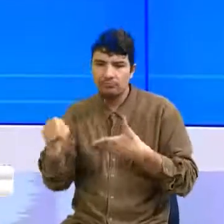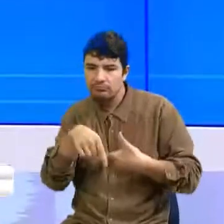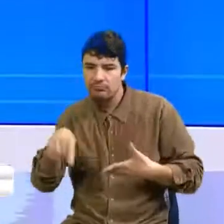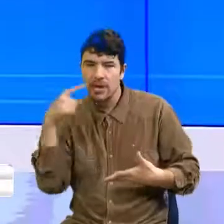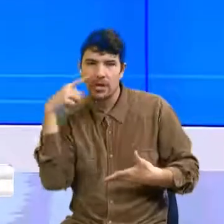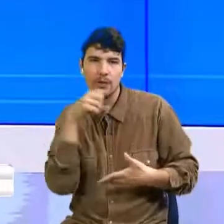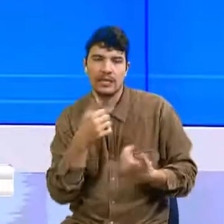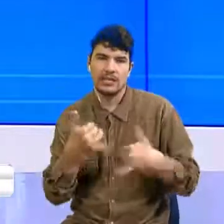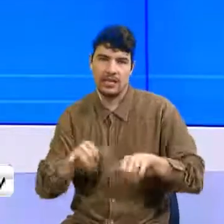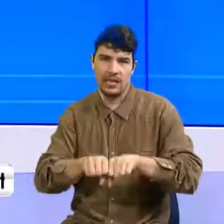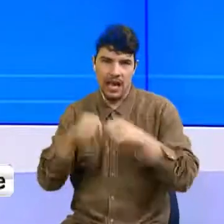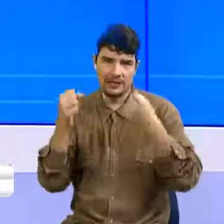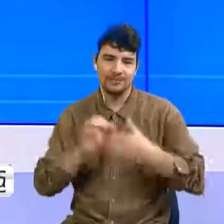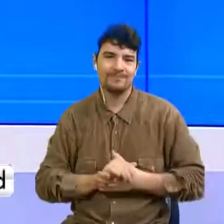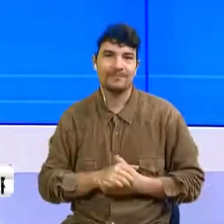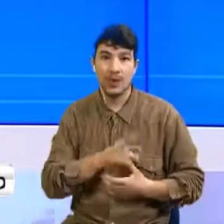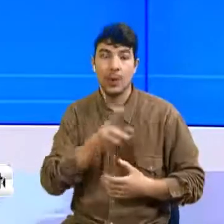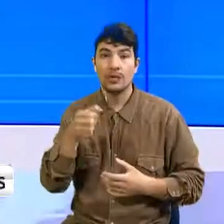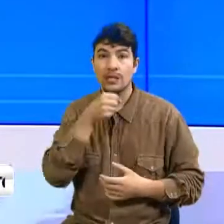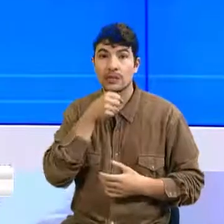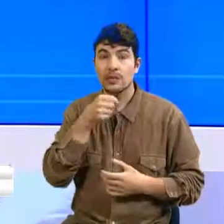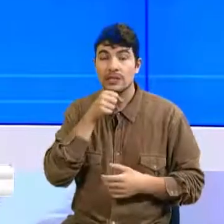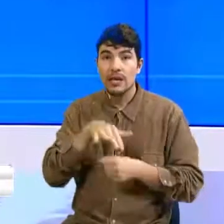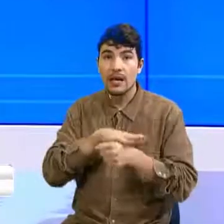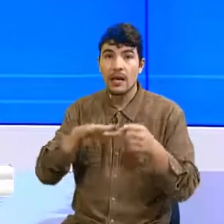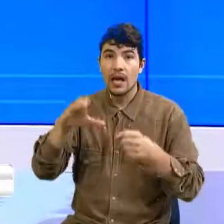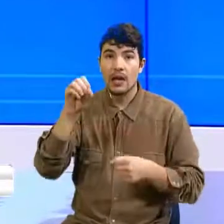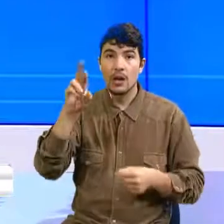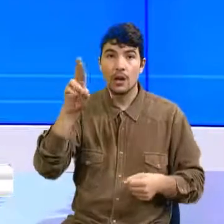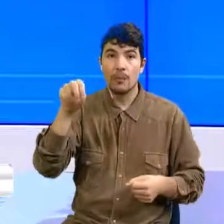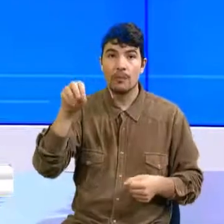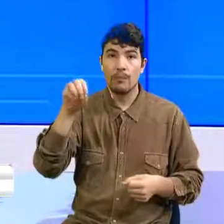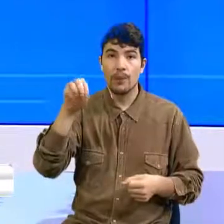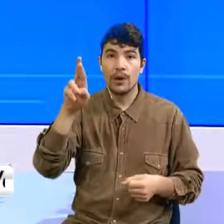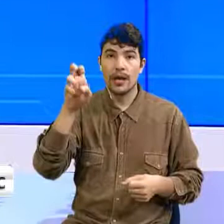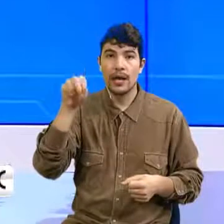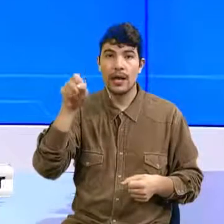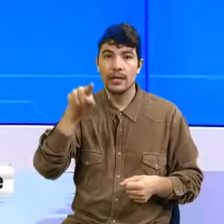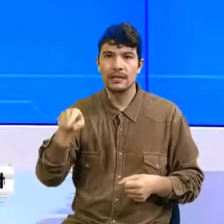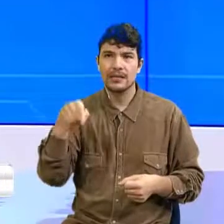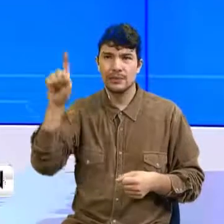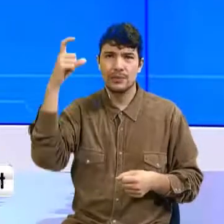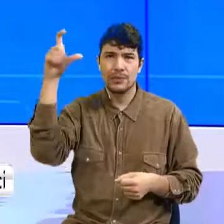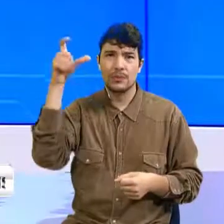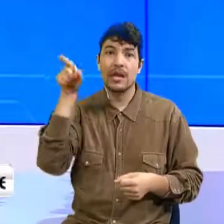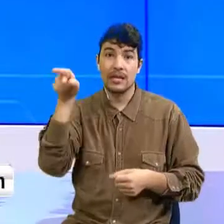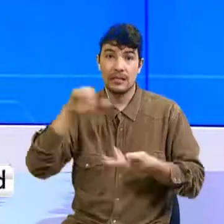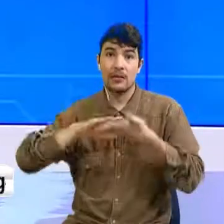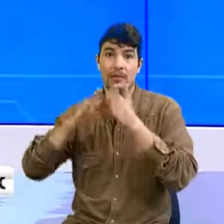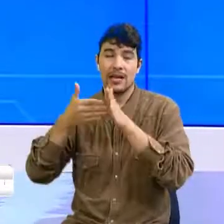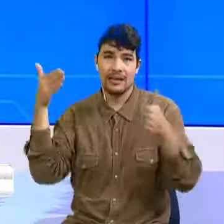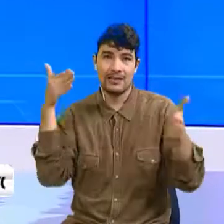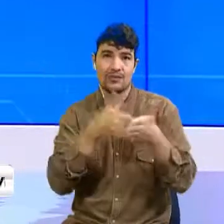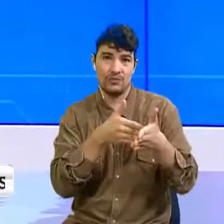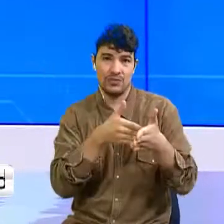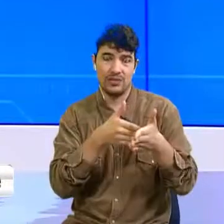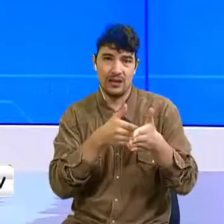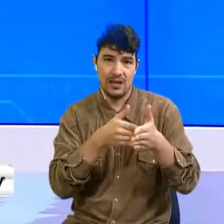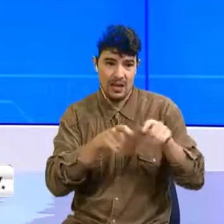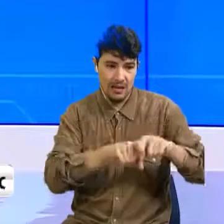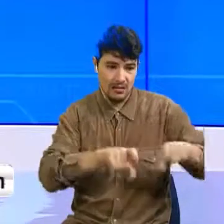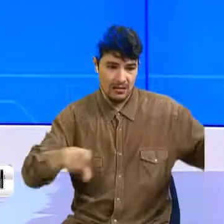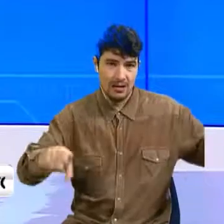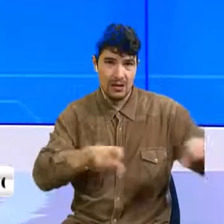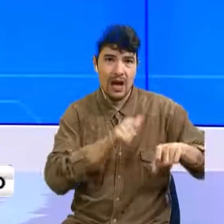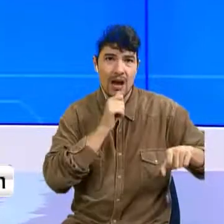y en otras noticias habitantes del barrio cormoranes en cúcuta denunciaron el mal estado de la infraestructura que recoge las aguas negras y lluvia